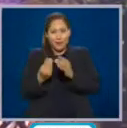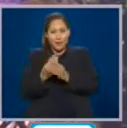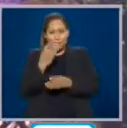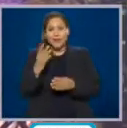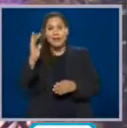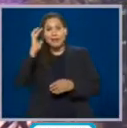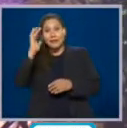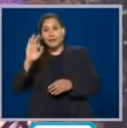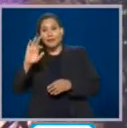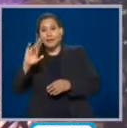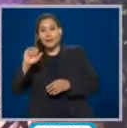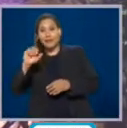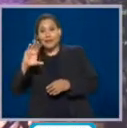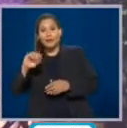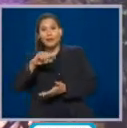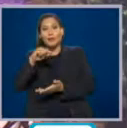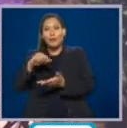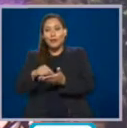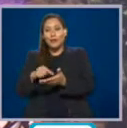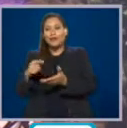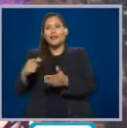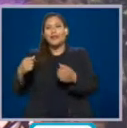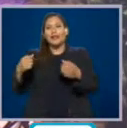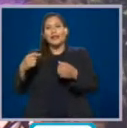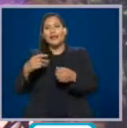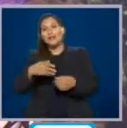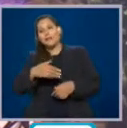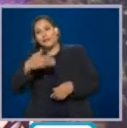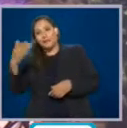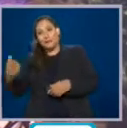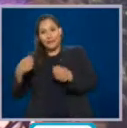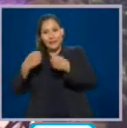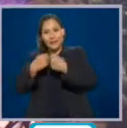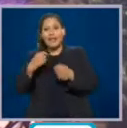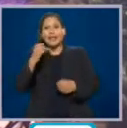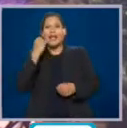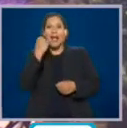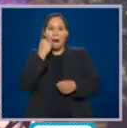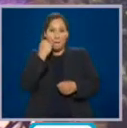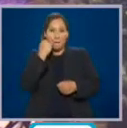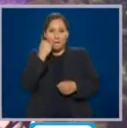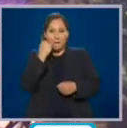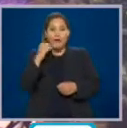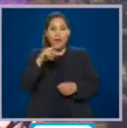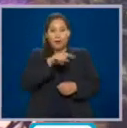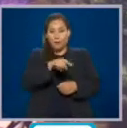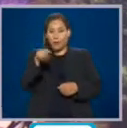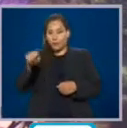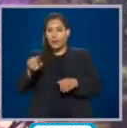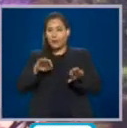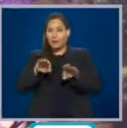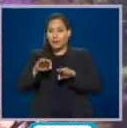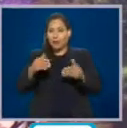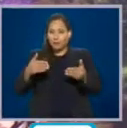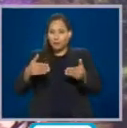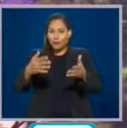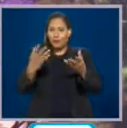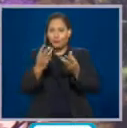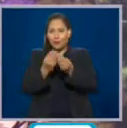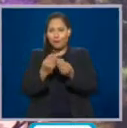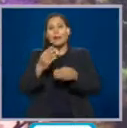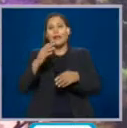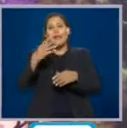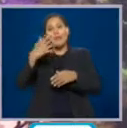Francisco, que es un espacio que está ubicado a un costado de la Torre Latinoamericana. Tenemos ambos espacios trabajando más de 10 años en el Centro